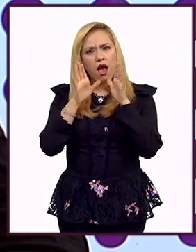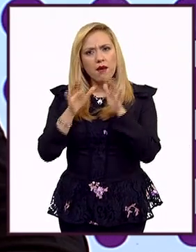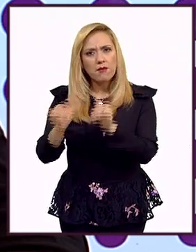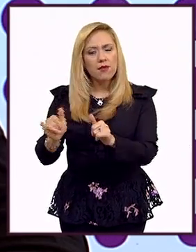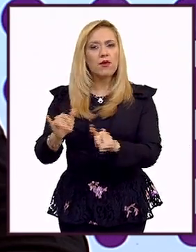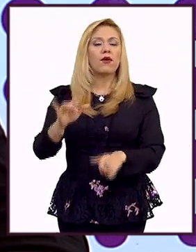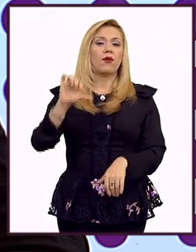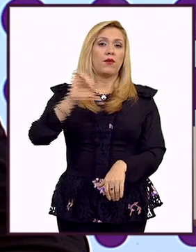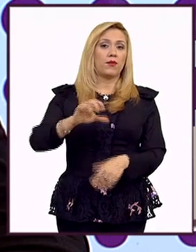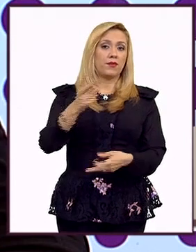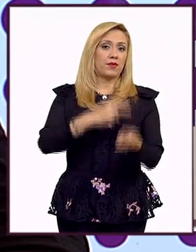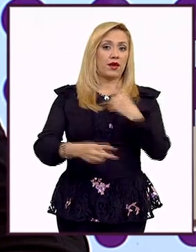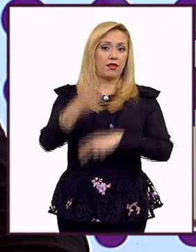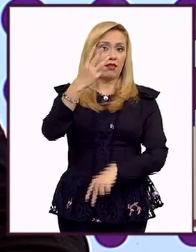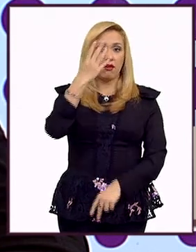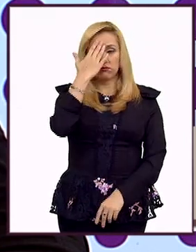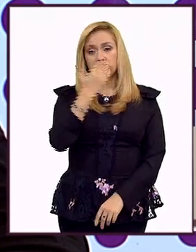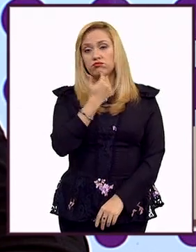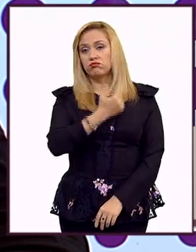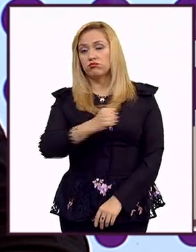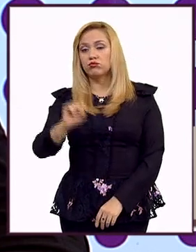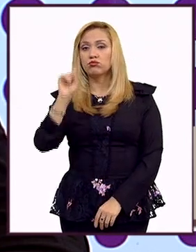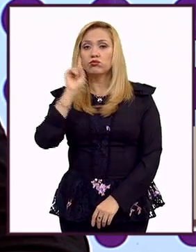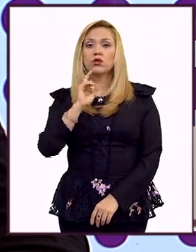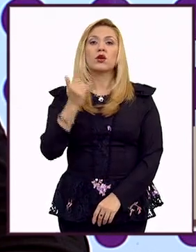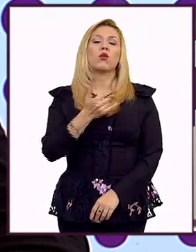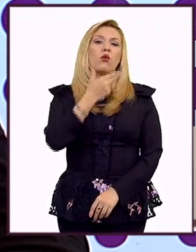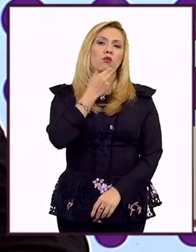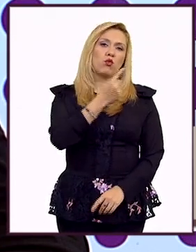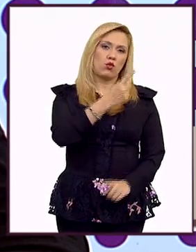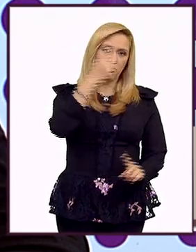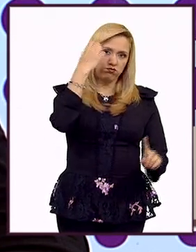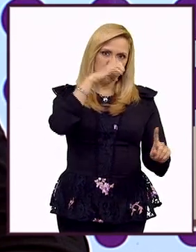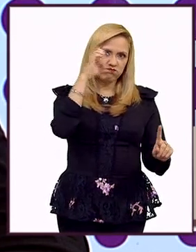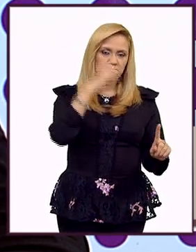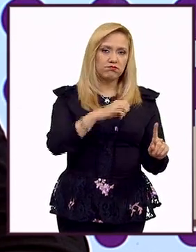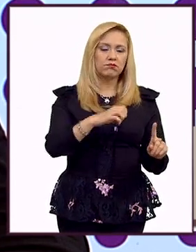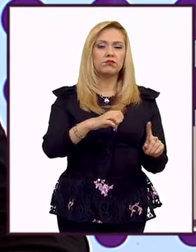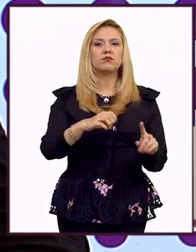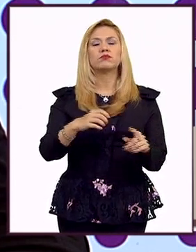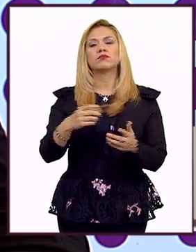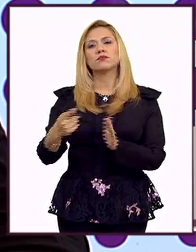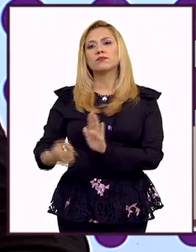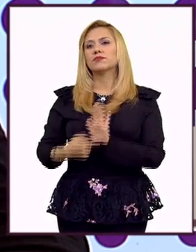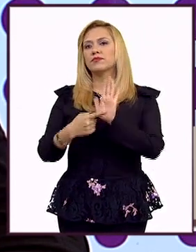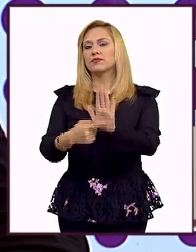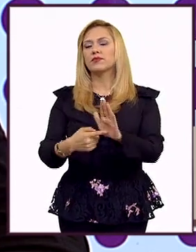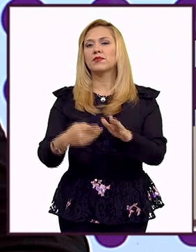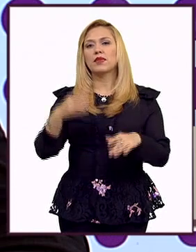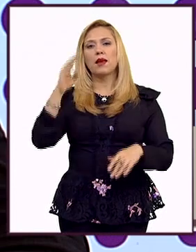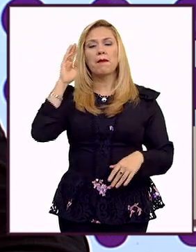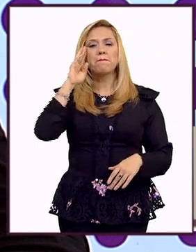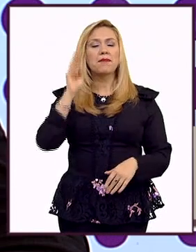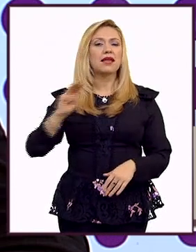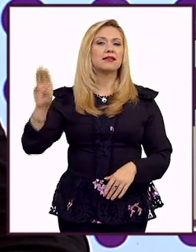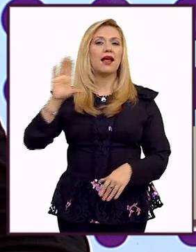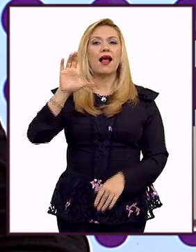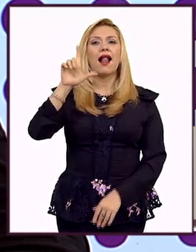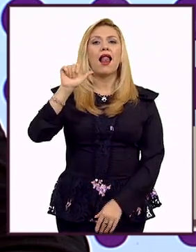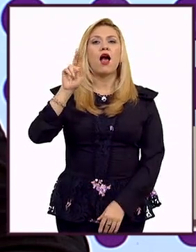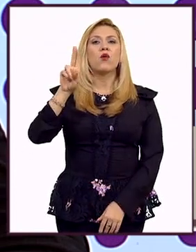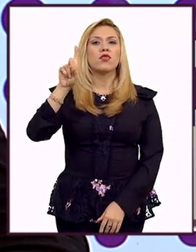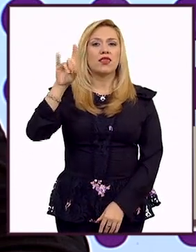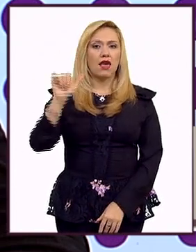contamos con la presencia de 3 expertas y un experto en la materia. En primer lugar, presento a la maestra Claudia Gómez Godoy, quien es abogada